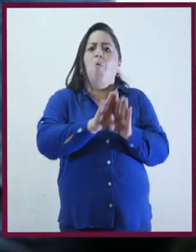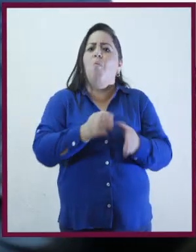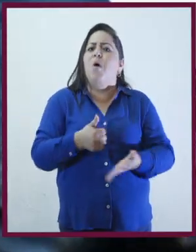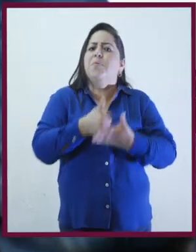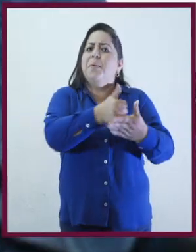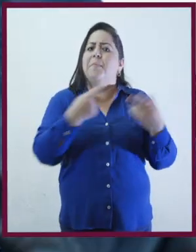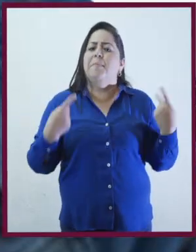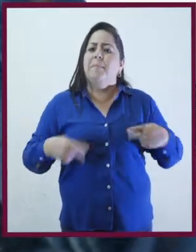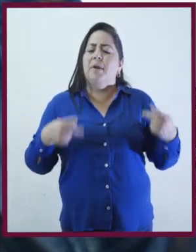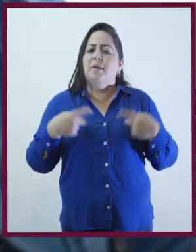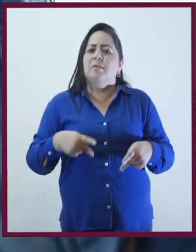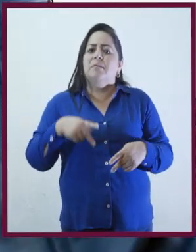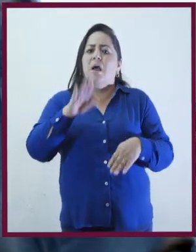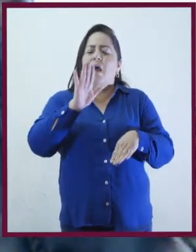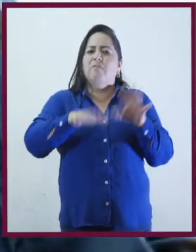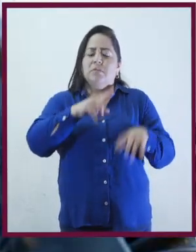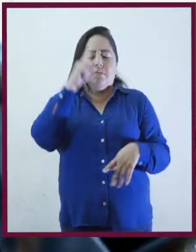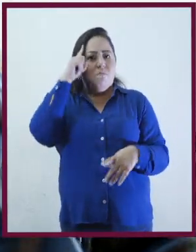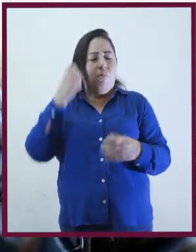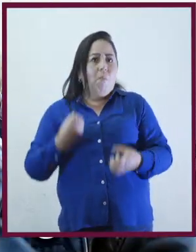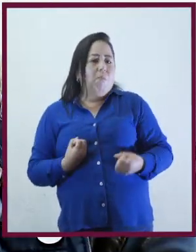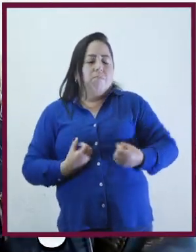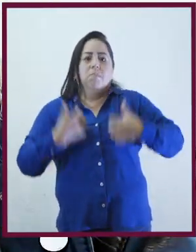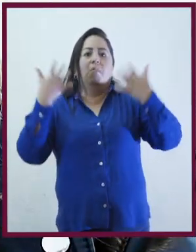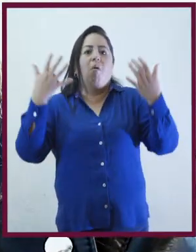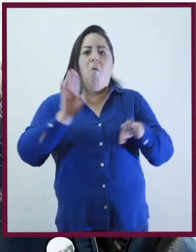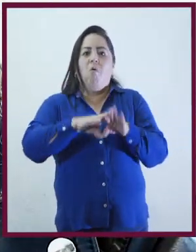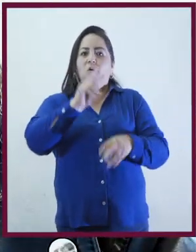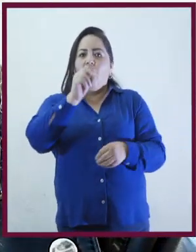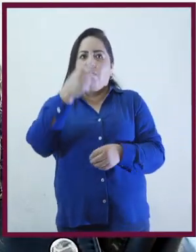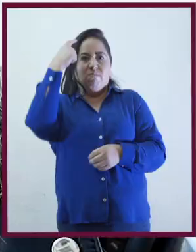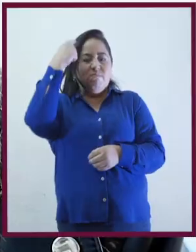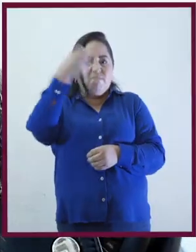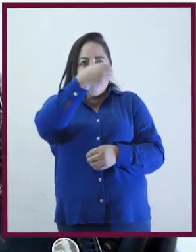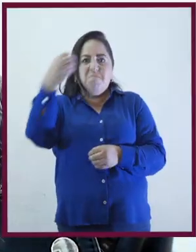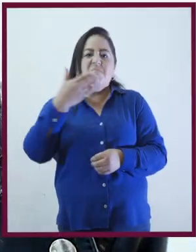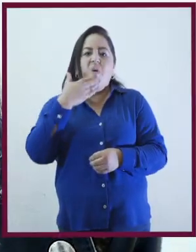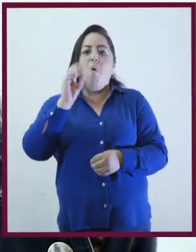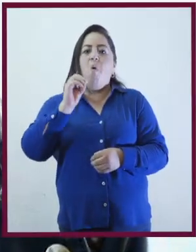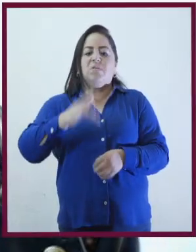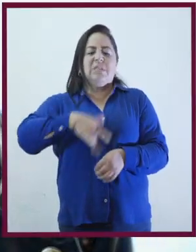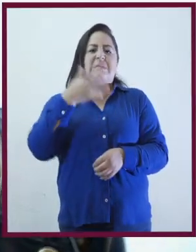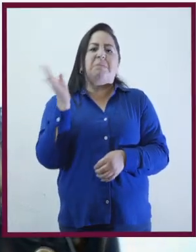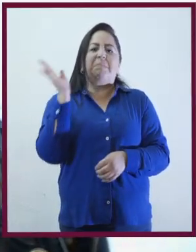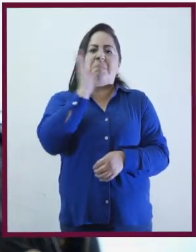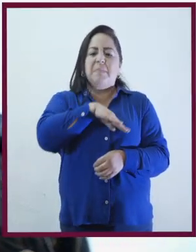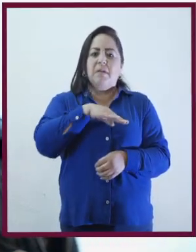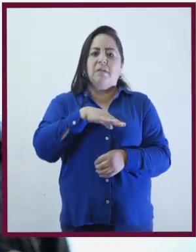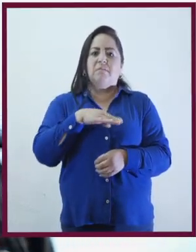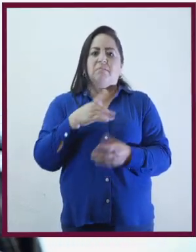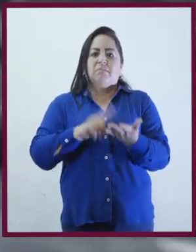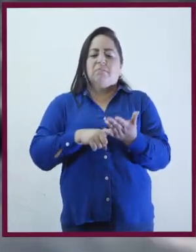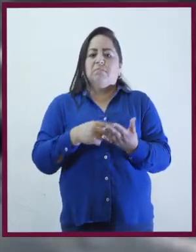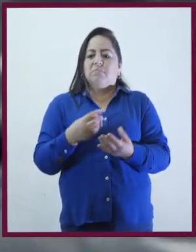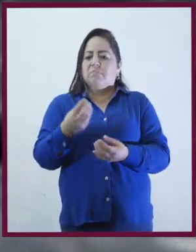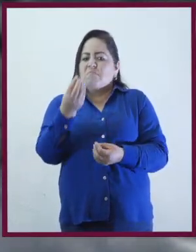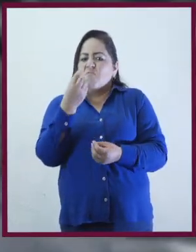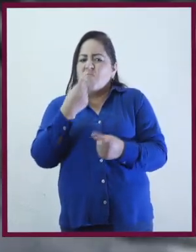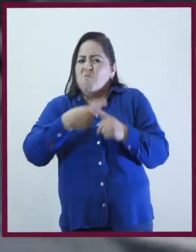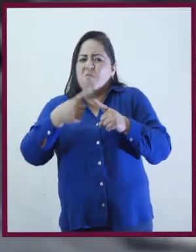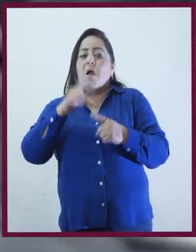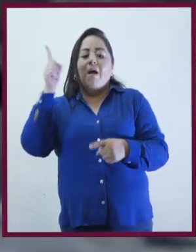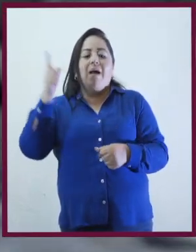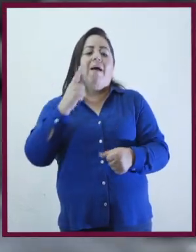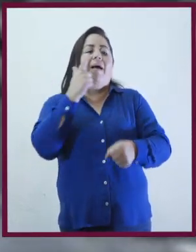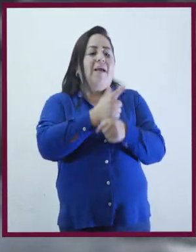ayudar a las personas que actúan impulsivamente, desordenadamente o se sienten mal anímicamente? Freud buscó